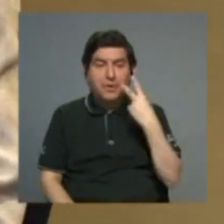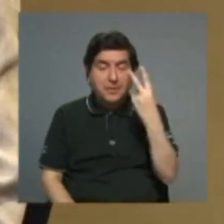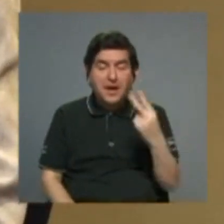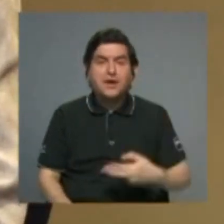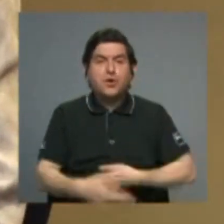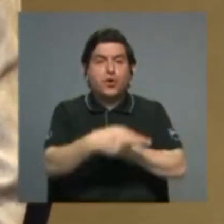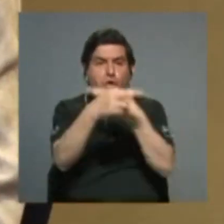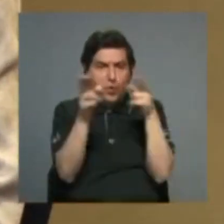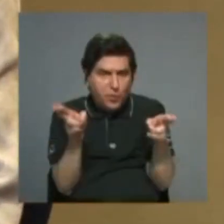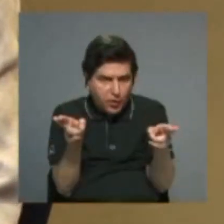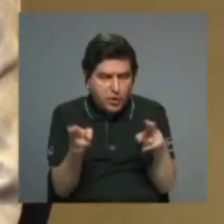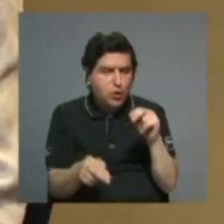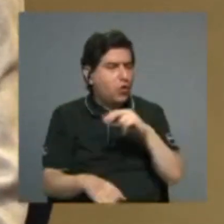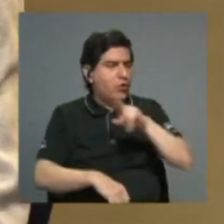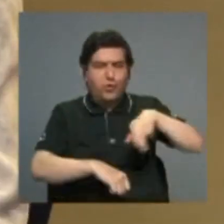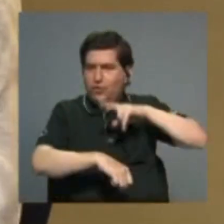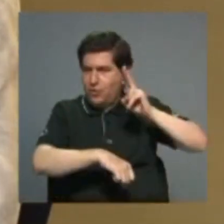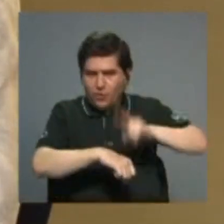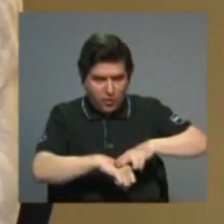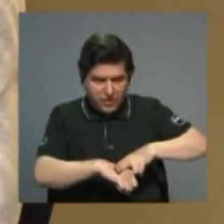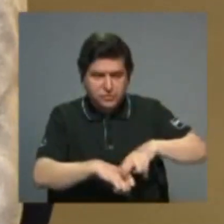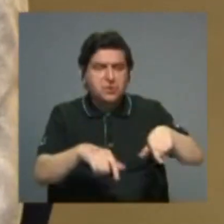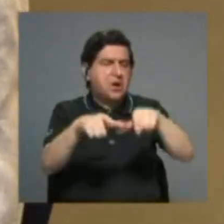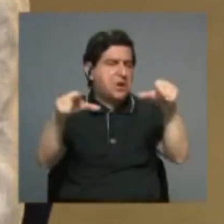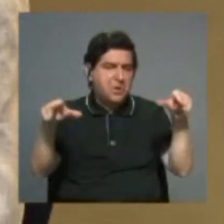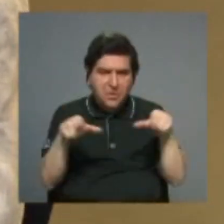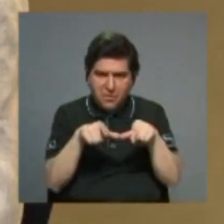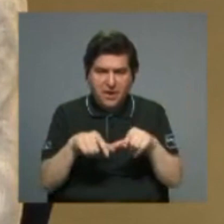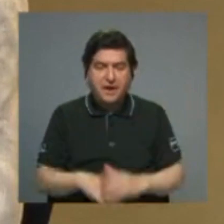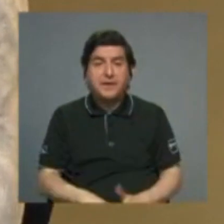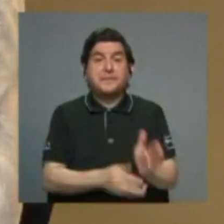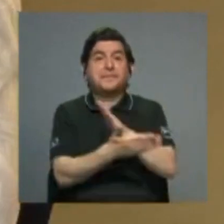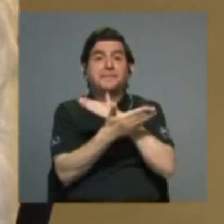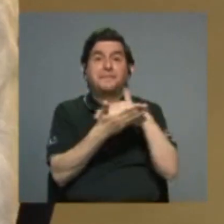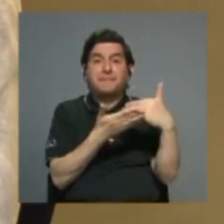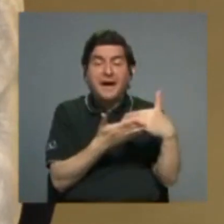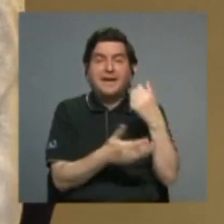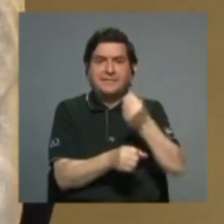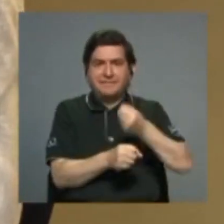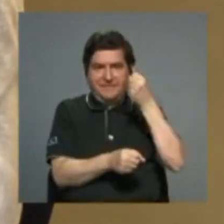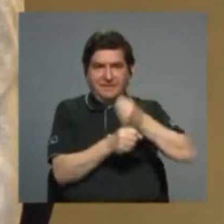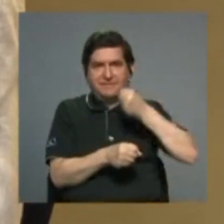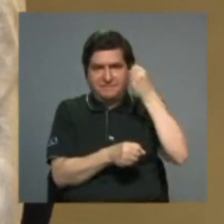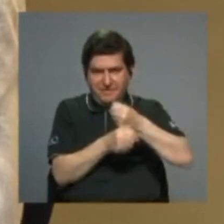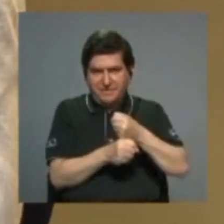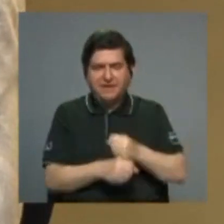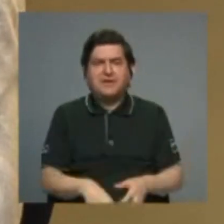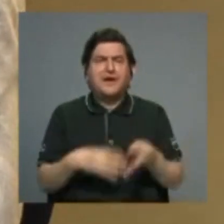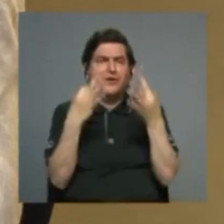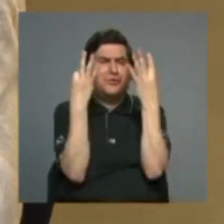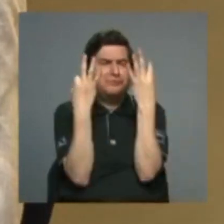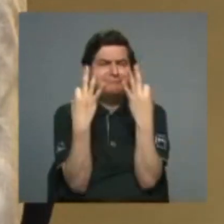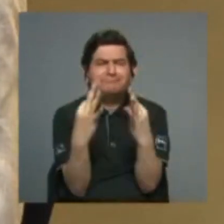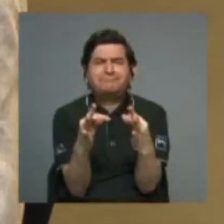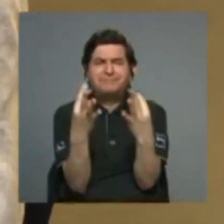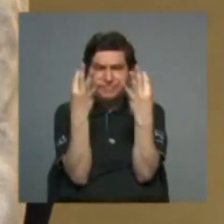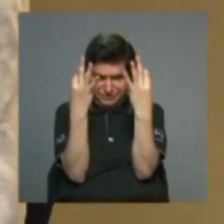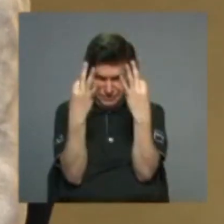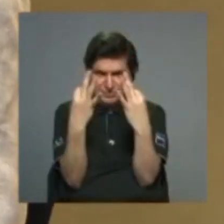de una manera nacional o local, son parte de los trabajos que se busca